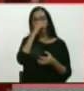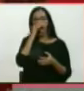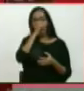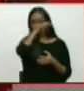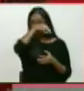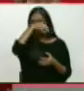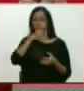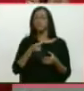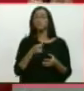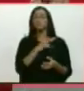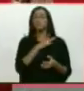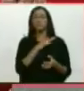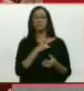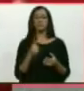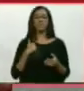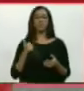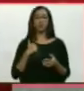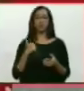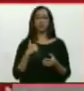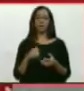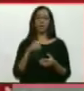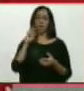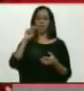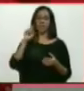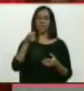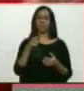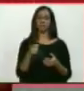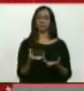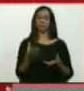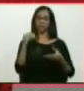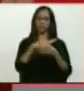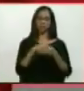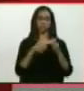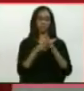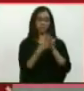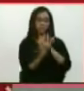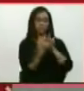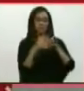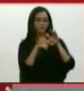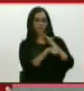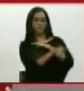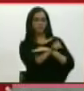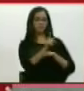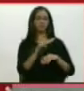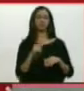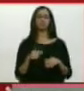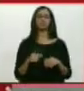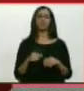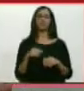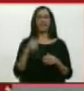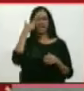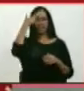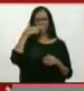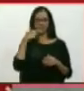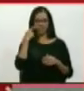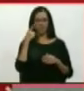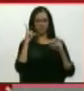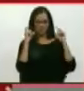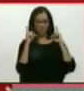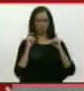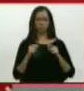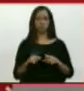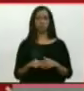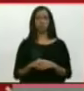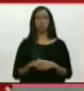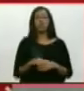que tienen ellos, ONG, que tienen por allí, se meten en un barrio, se van, sobre todo por el lado de Antímano, vio alguna foto por allí en estos días,